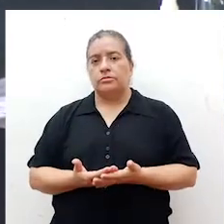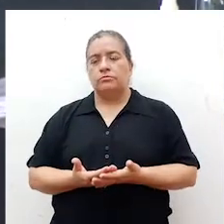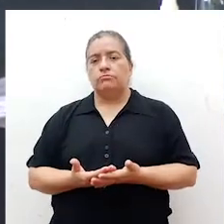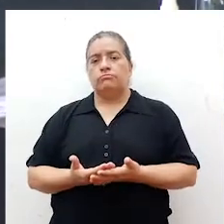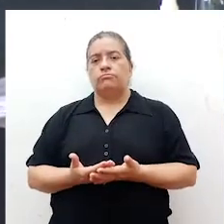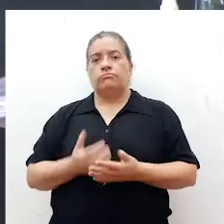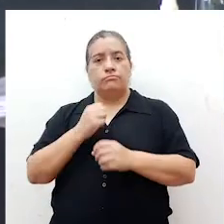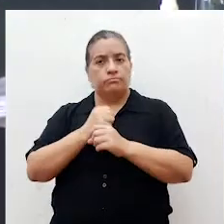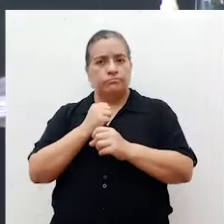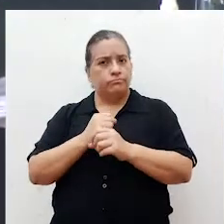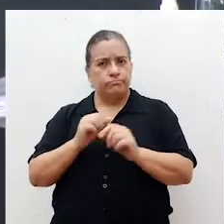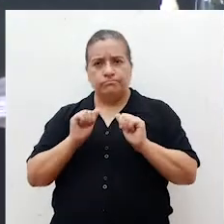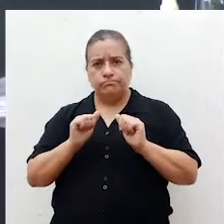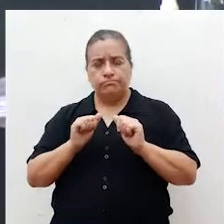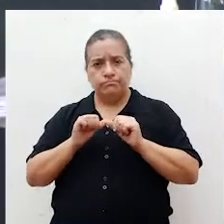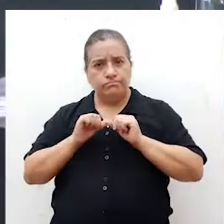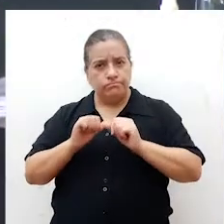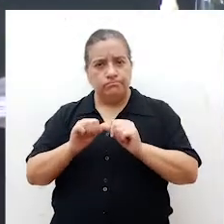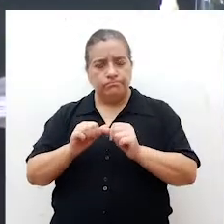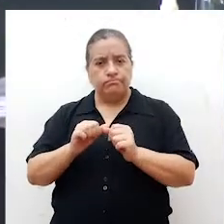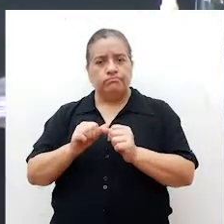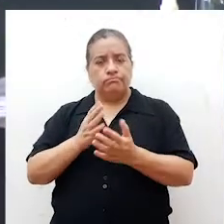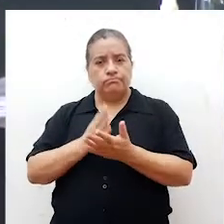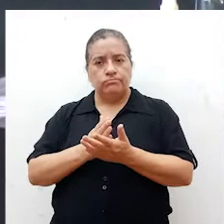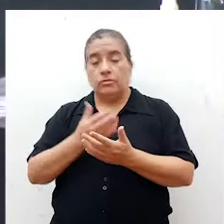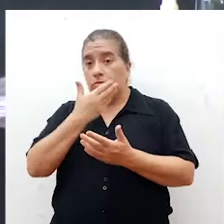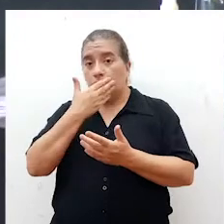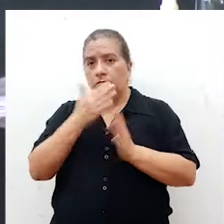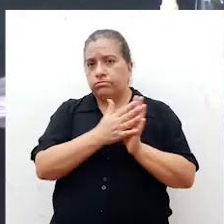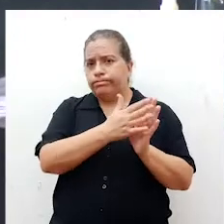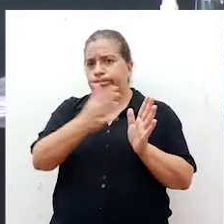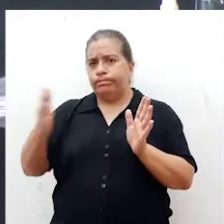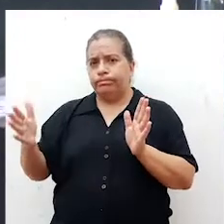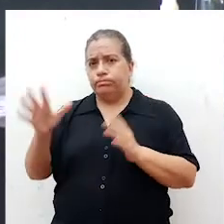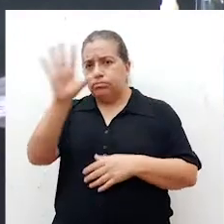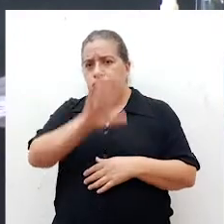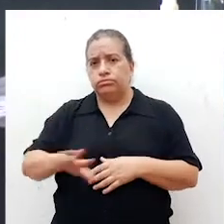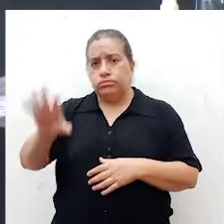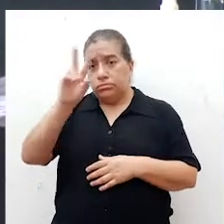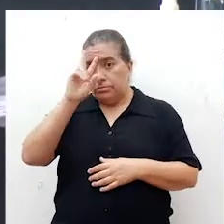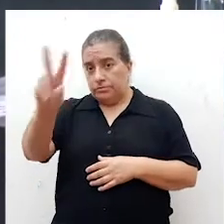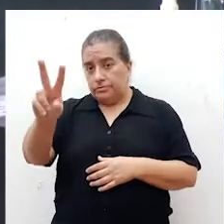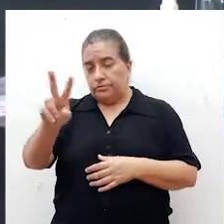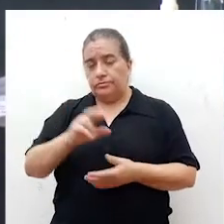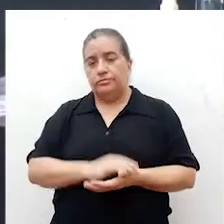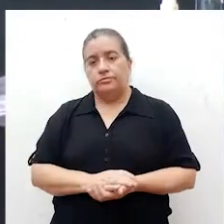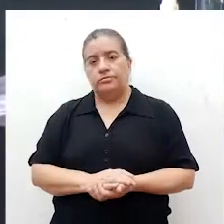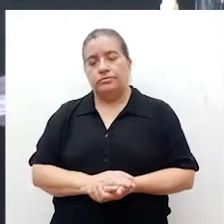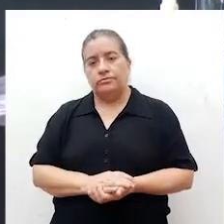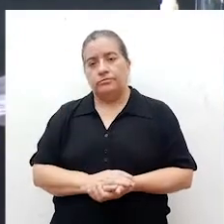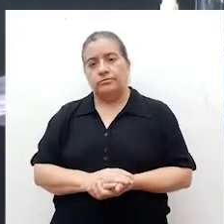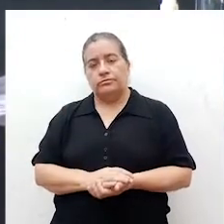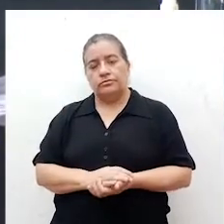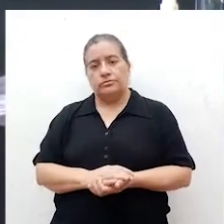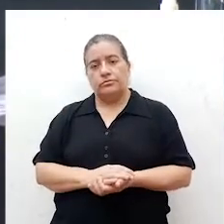vida. Hacerlo de la manera más segura posible y con la mayor cobertura